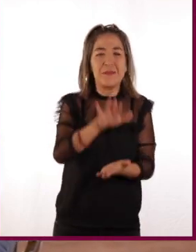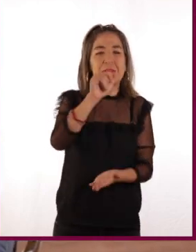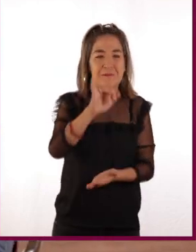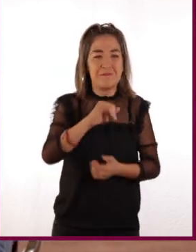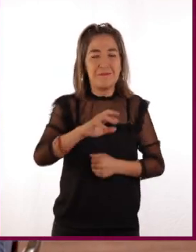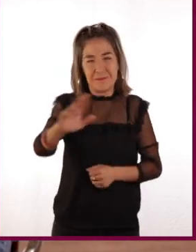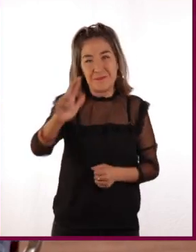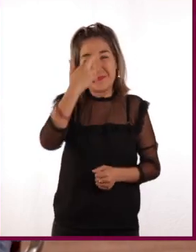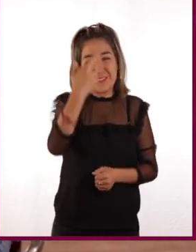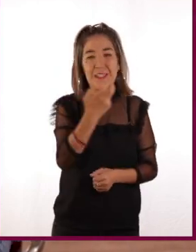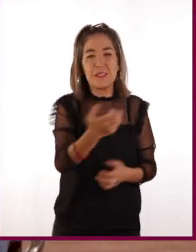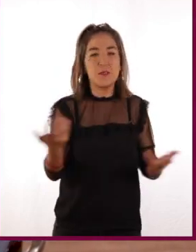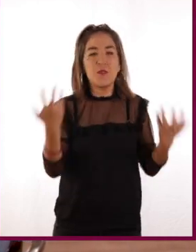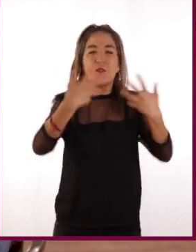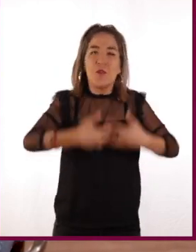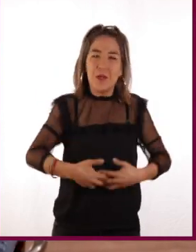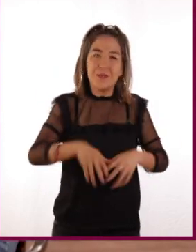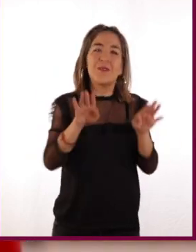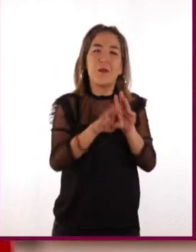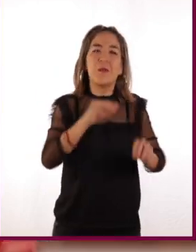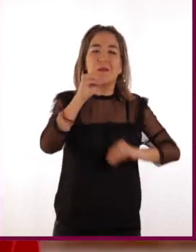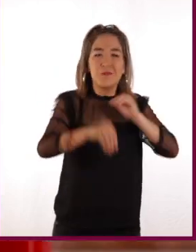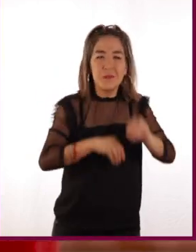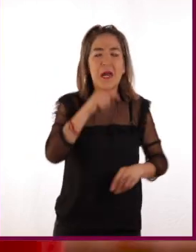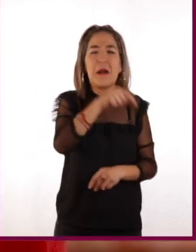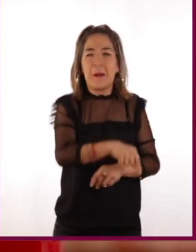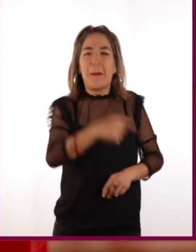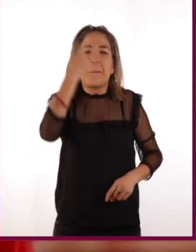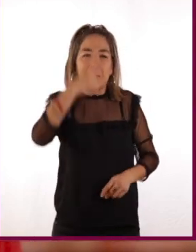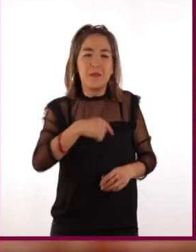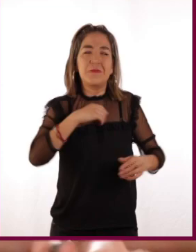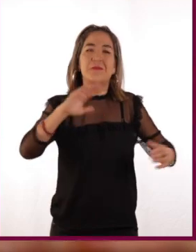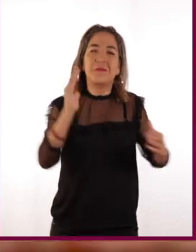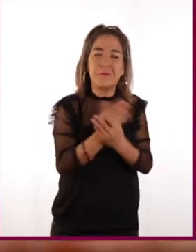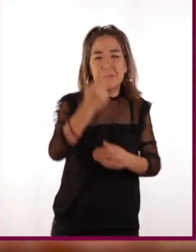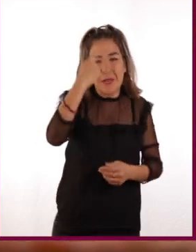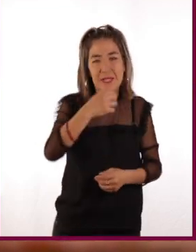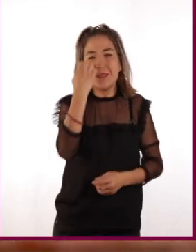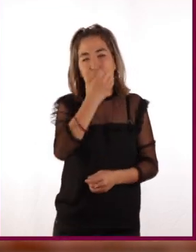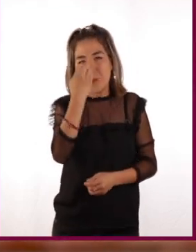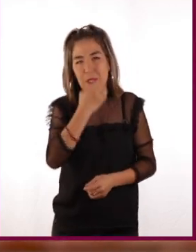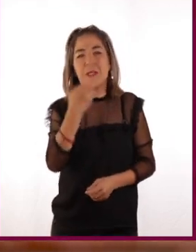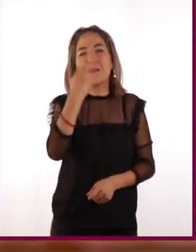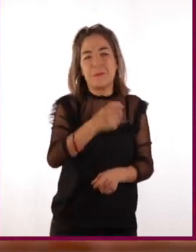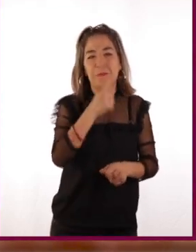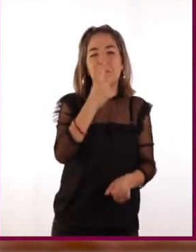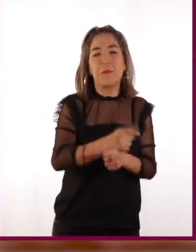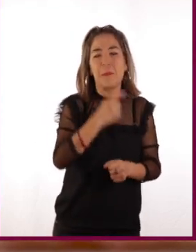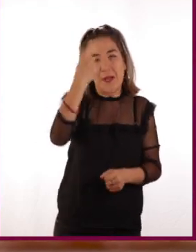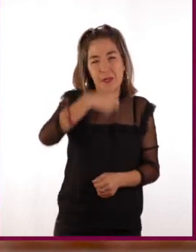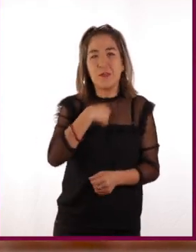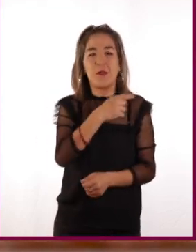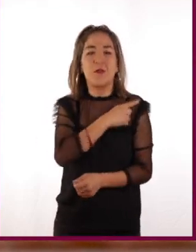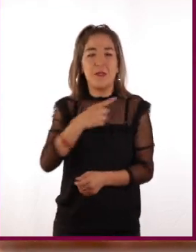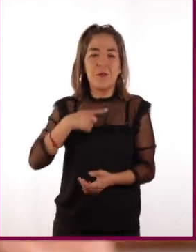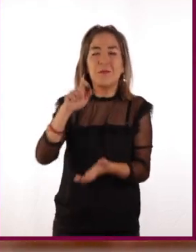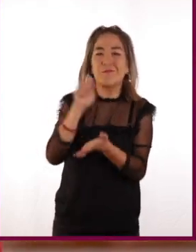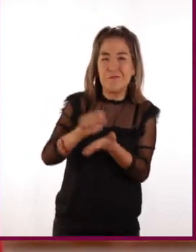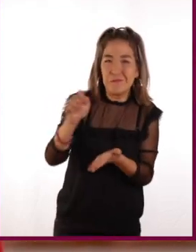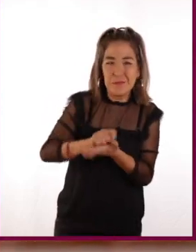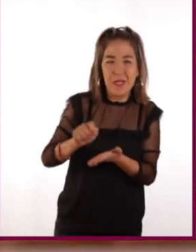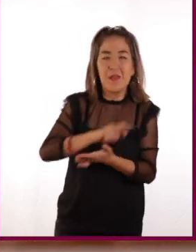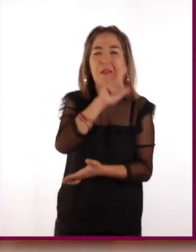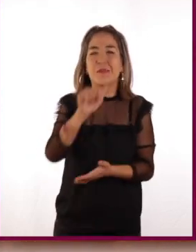¿no? Sí, recuerden que la función va primero que la estética. Este blog lo uso para la escuela, así que primero me sirve para